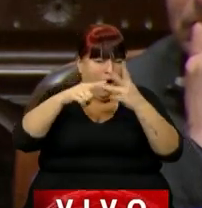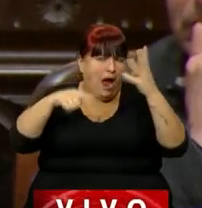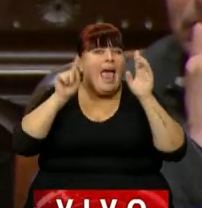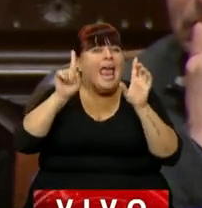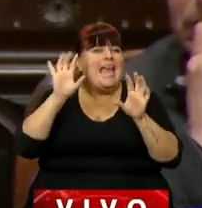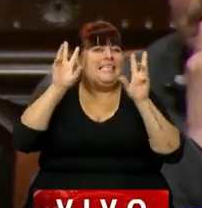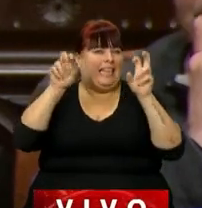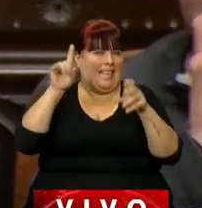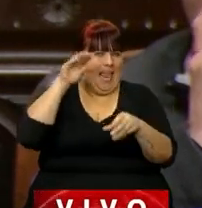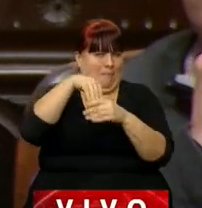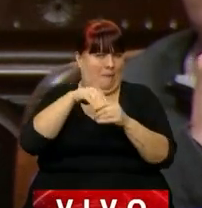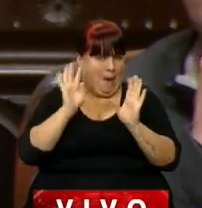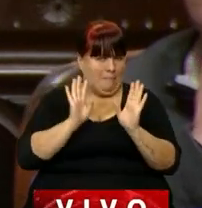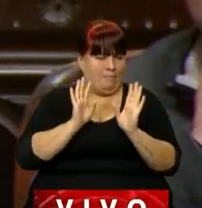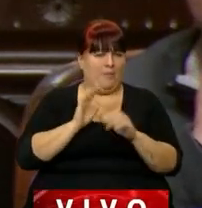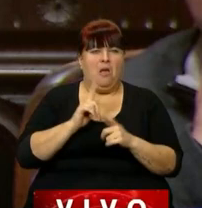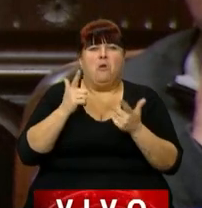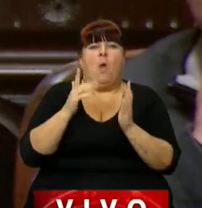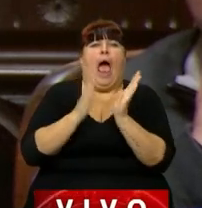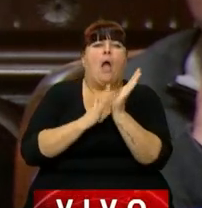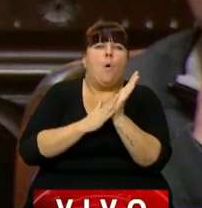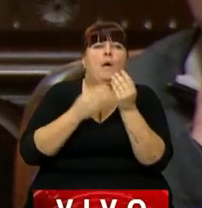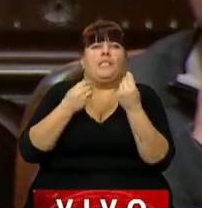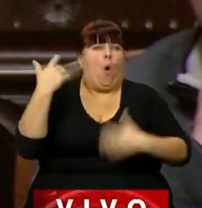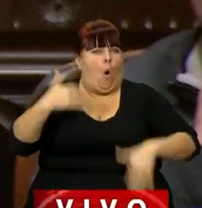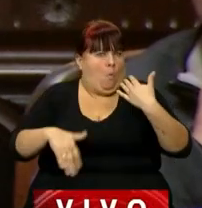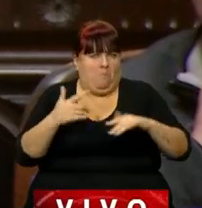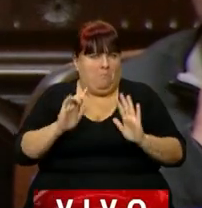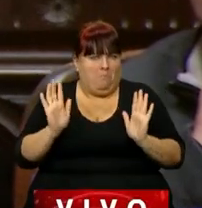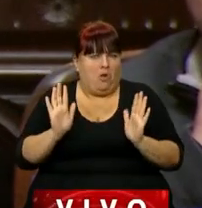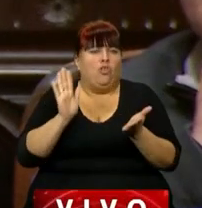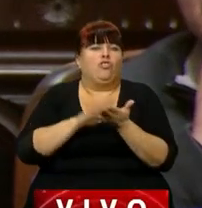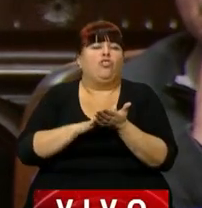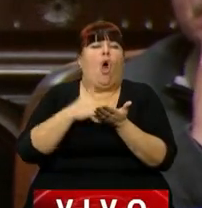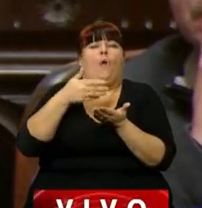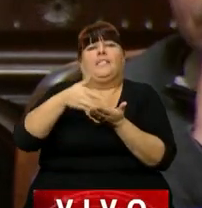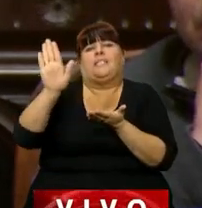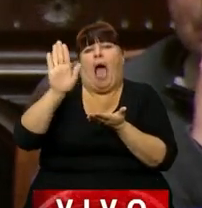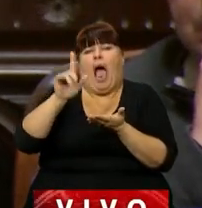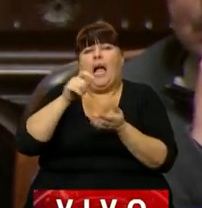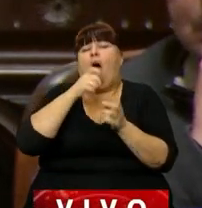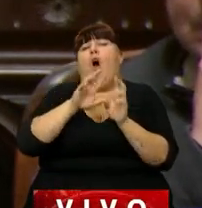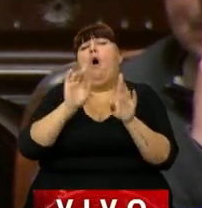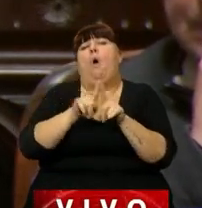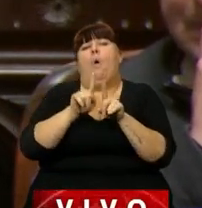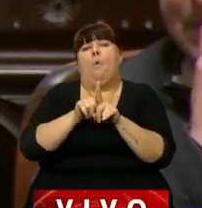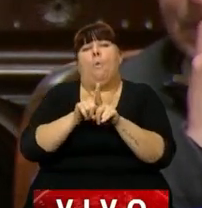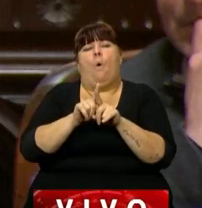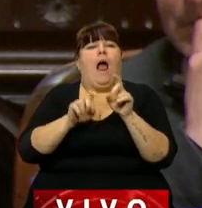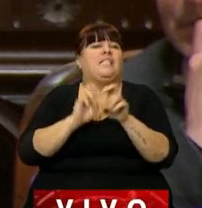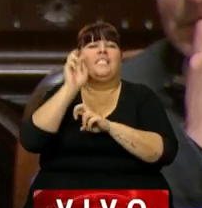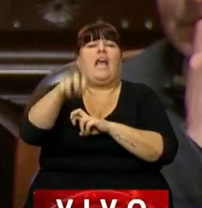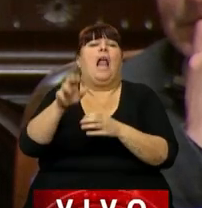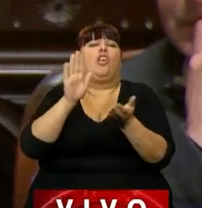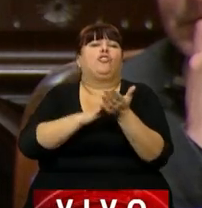incumbencia que corresponde. No hay argumento, ni mucho menos en la urgencia, de eliminar y saltar, hacer un bypass y un per